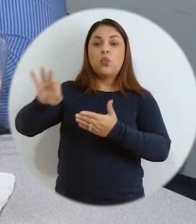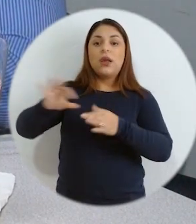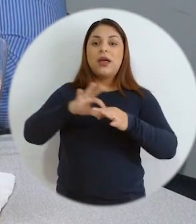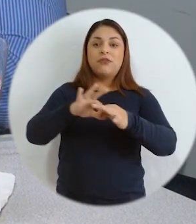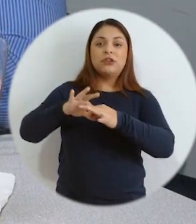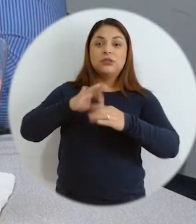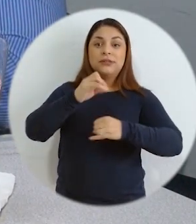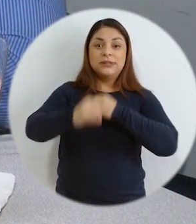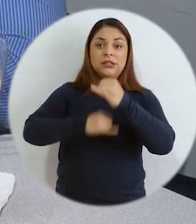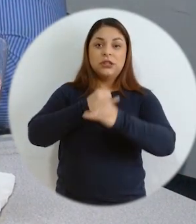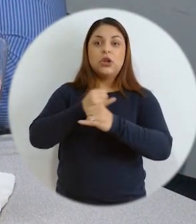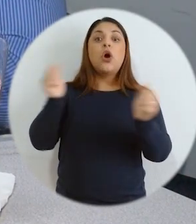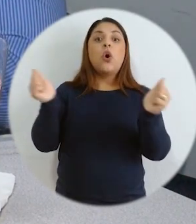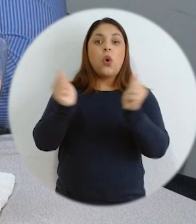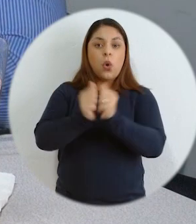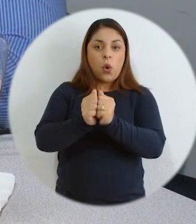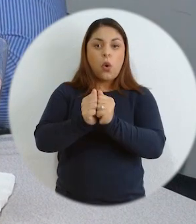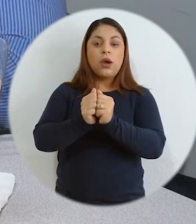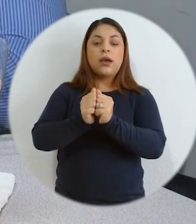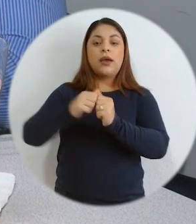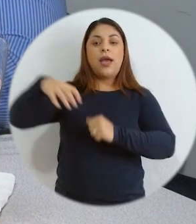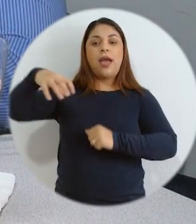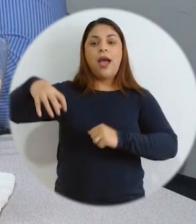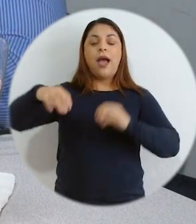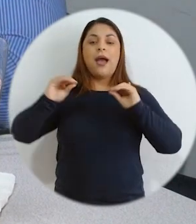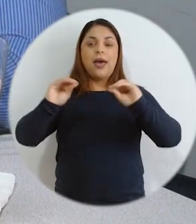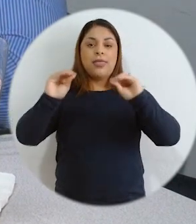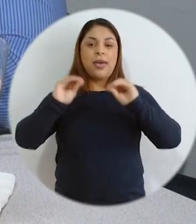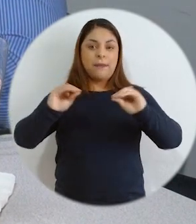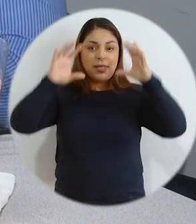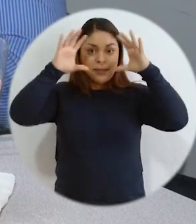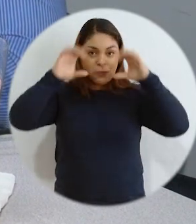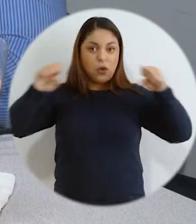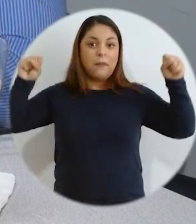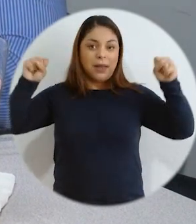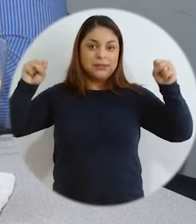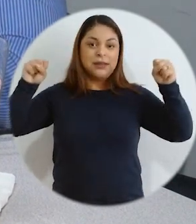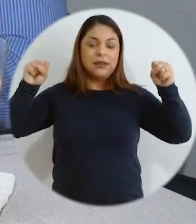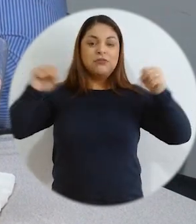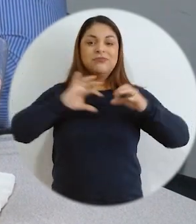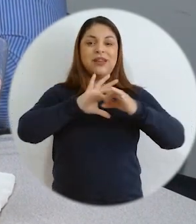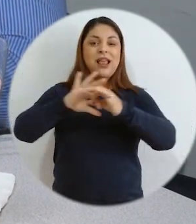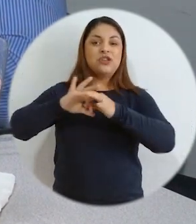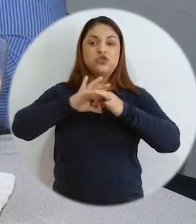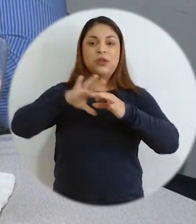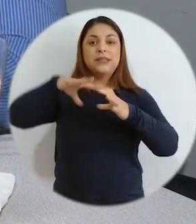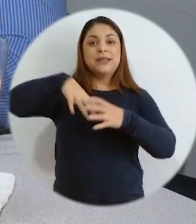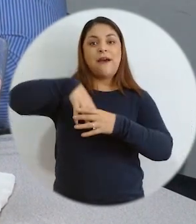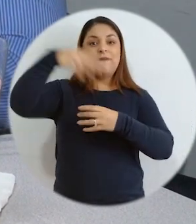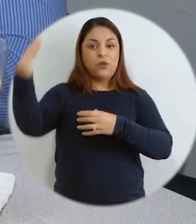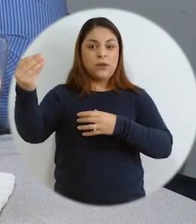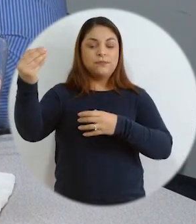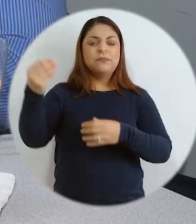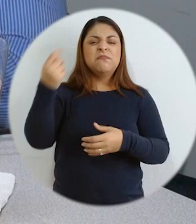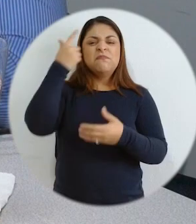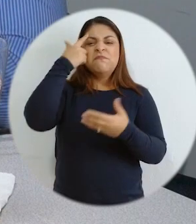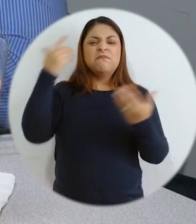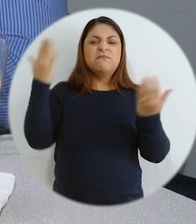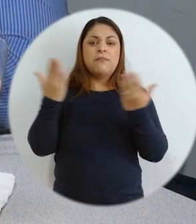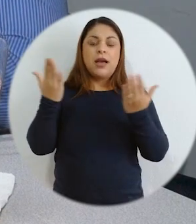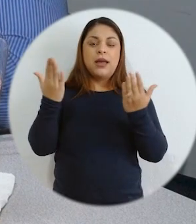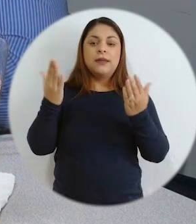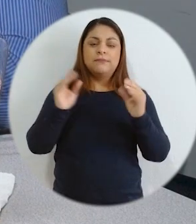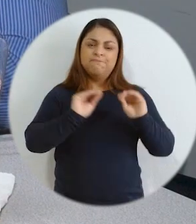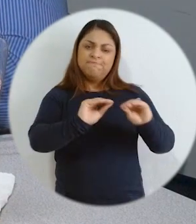mediante la Escuela de Relaciones Internacionales con la Academia Diplomática del Ministerio de Relaciones del Ministerio de Relaciones